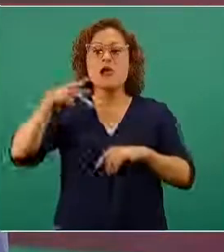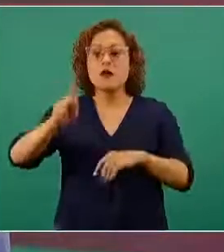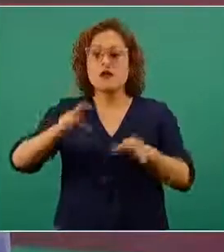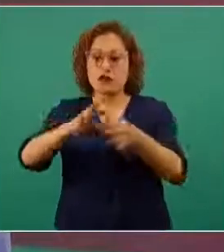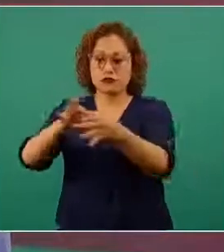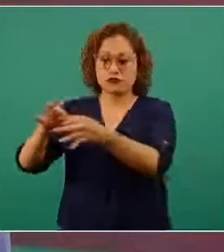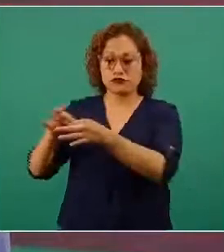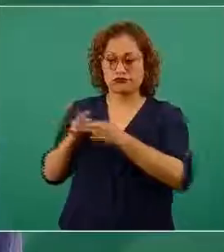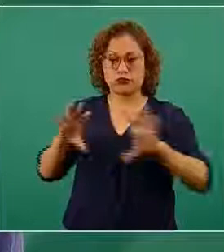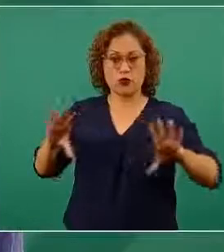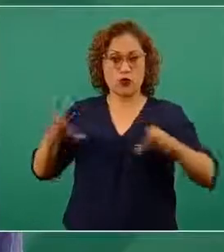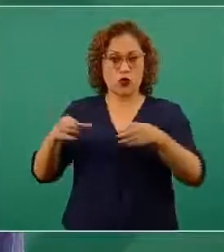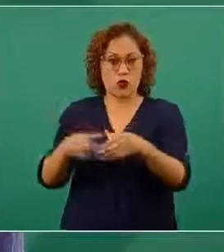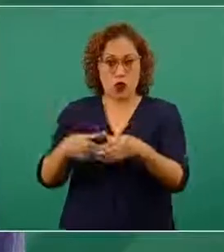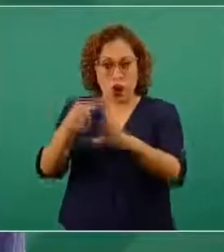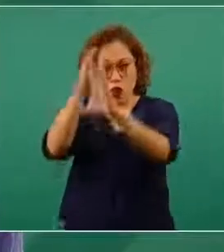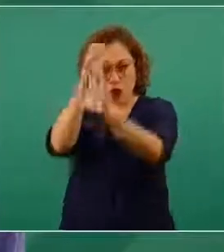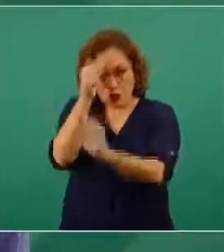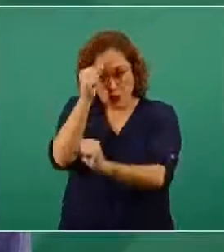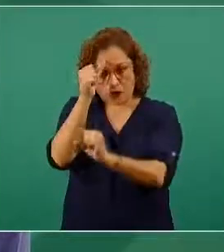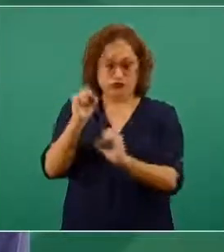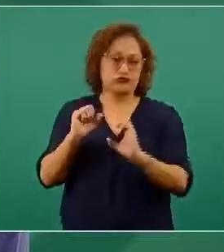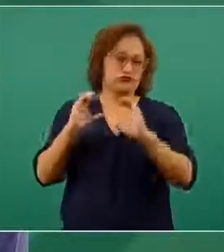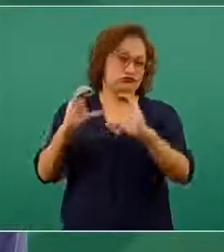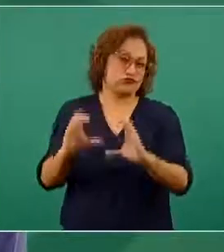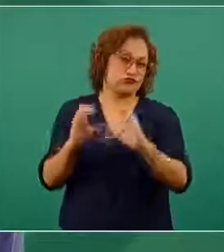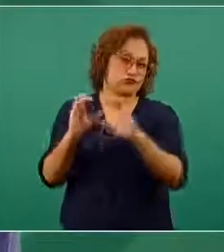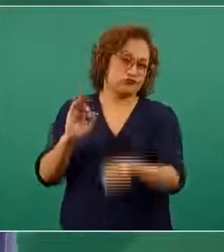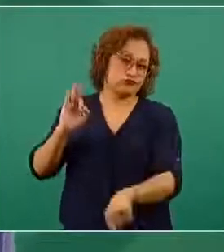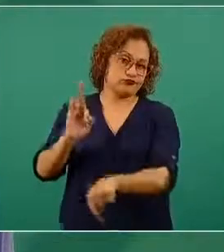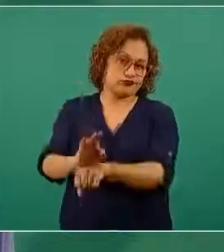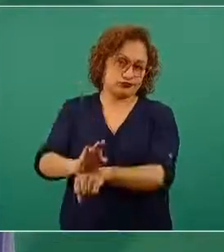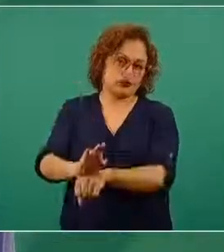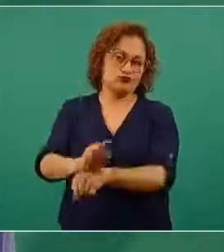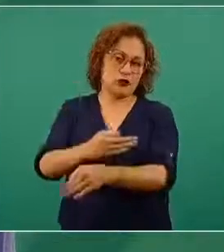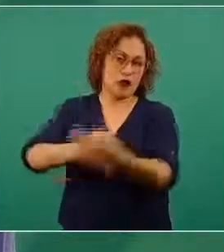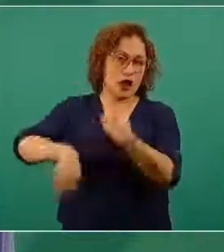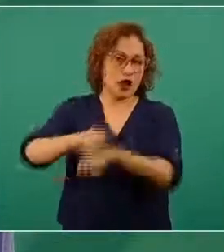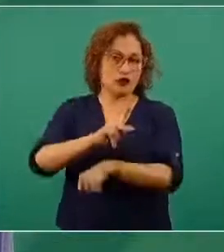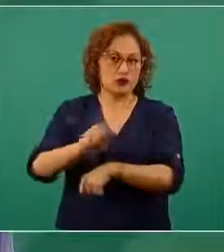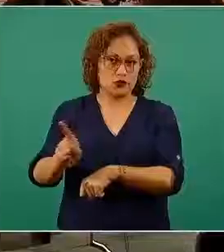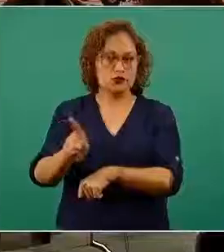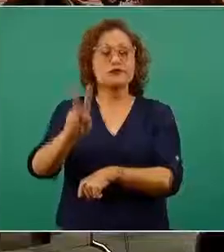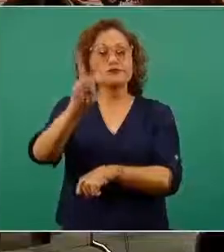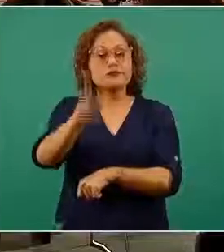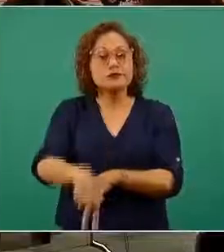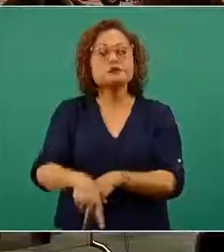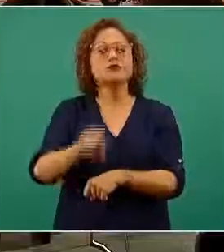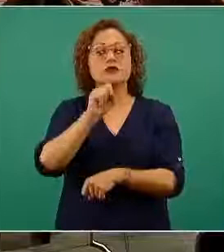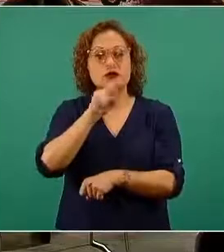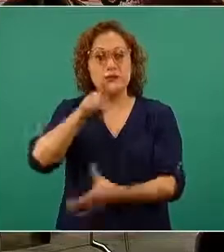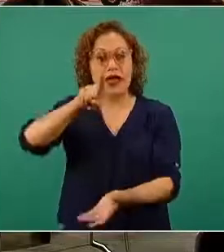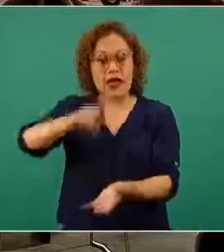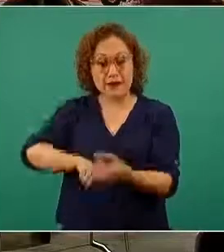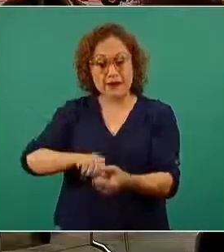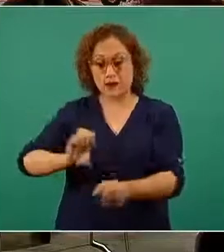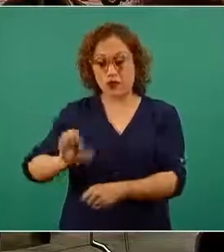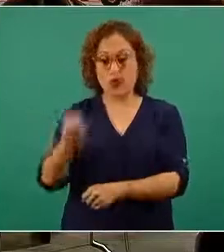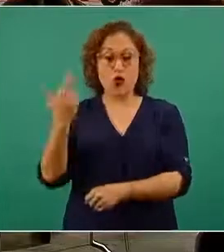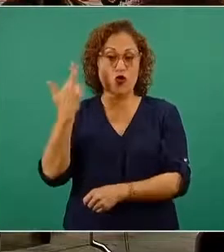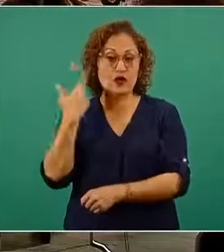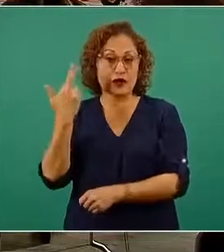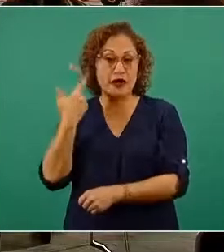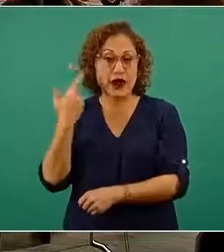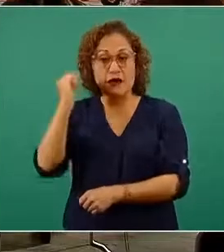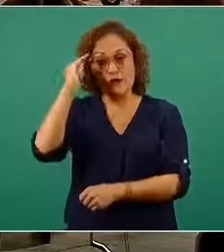en protección de la comunidad y de todos sus miembros. Las radios comunitarias, indígenas en especial,